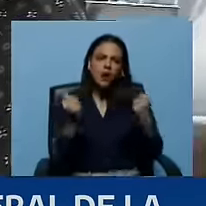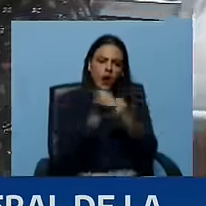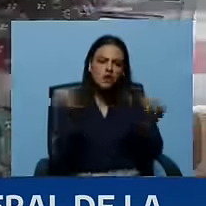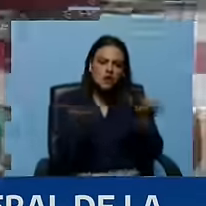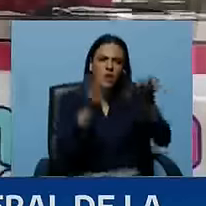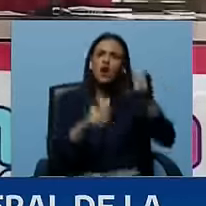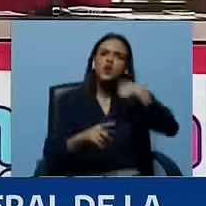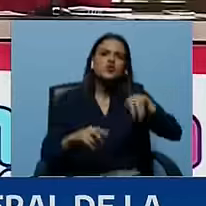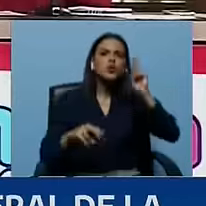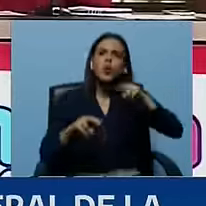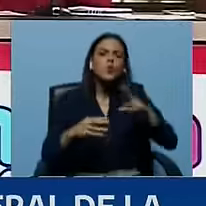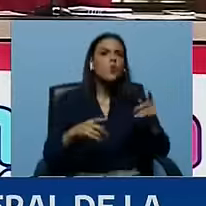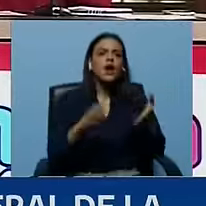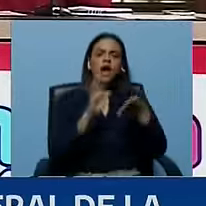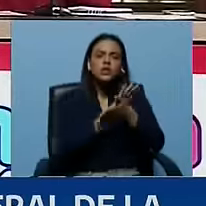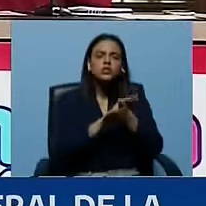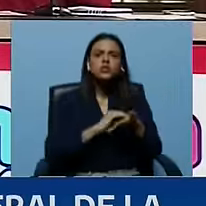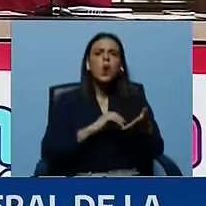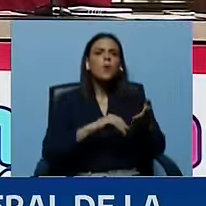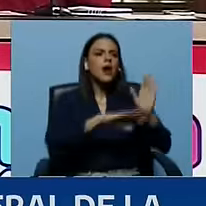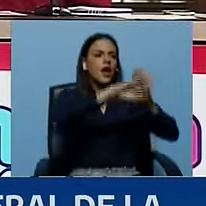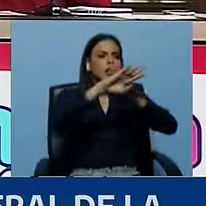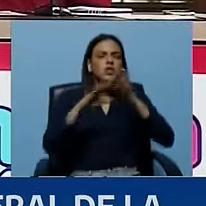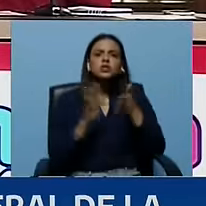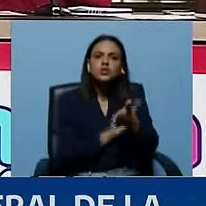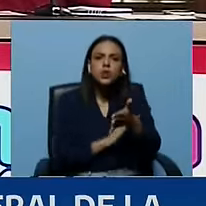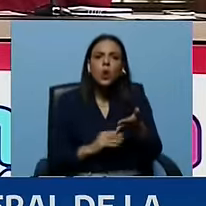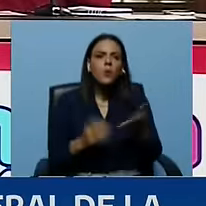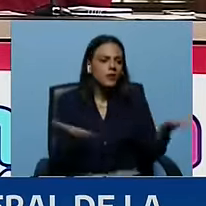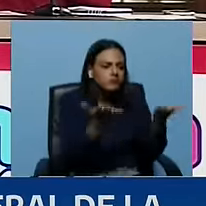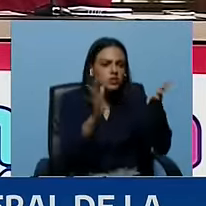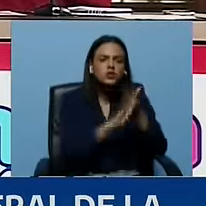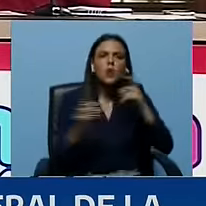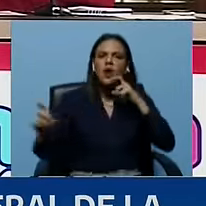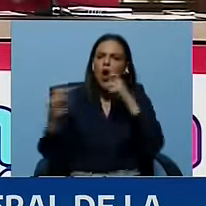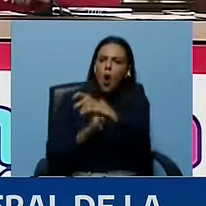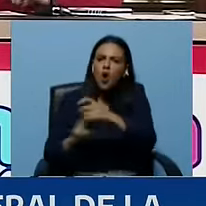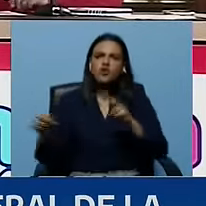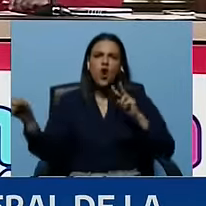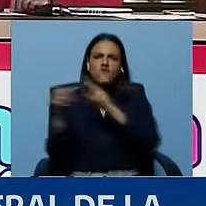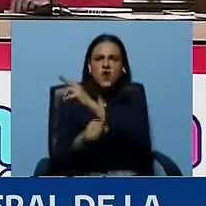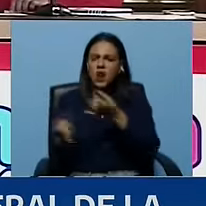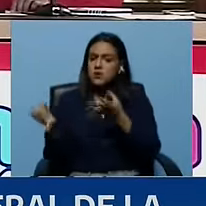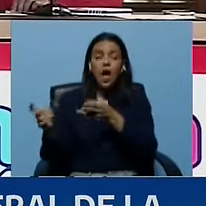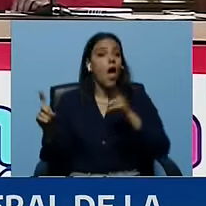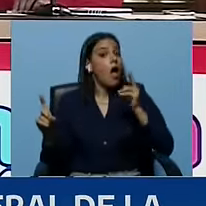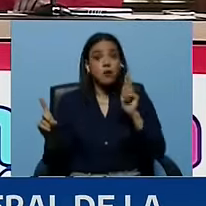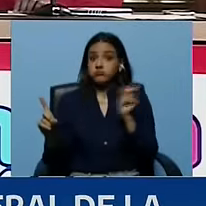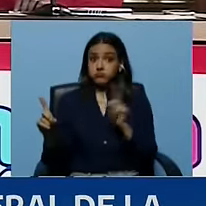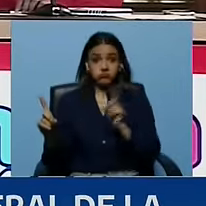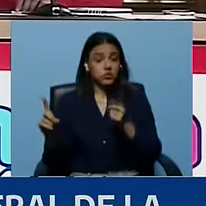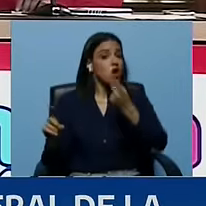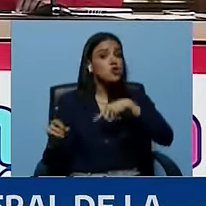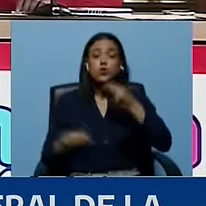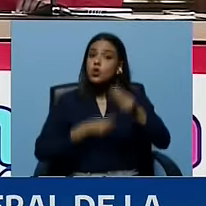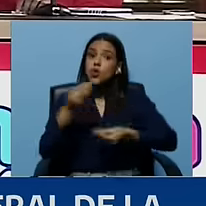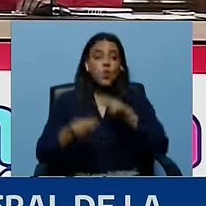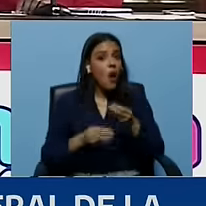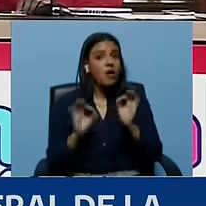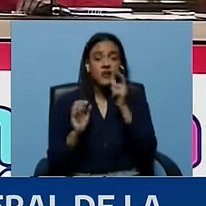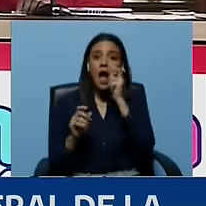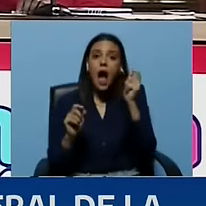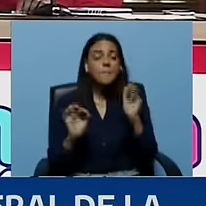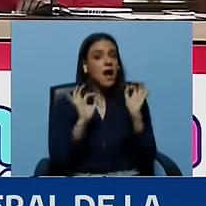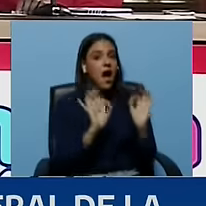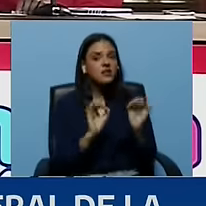hemos convocado al pueblo al odio, ni a la violencia, ni a la guarimba. Jamás lo haremos. Nosotros